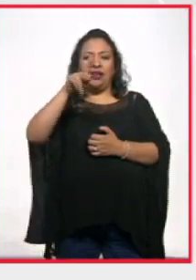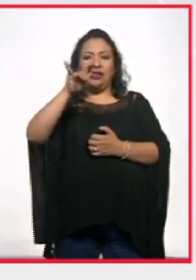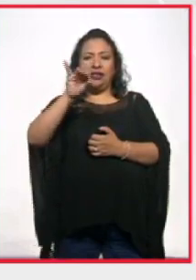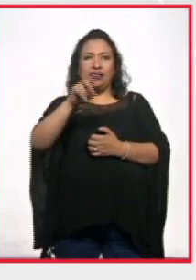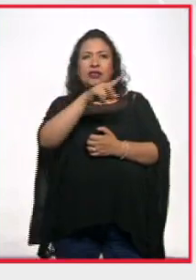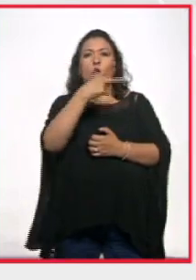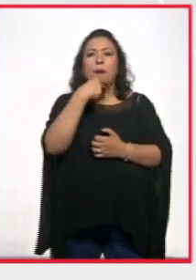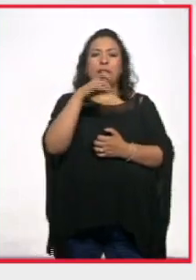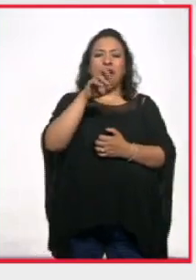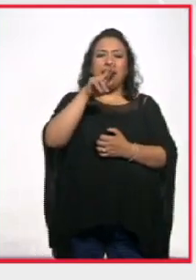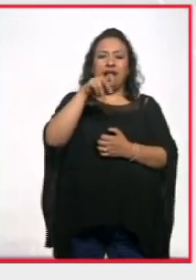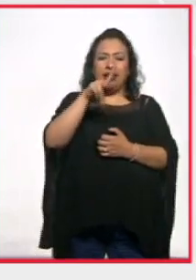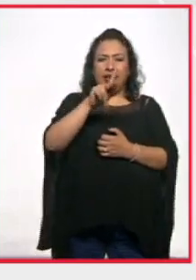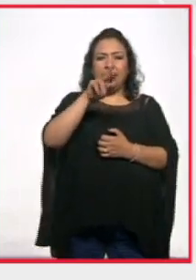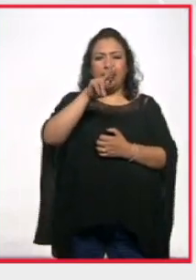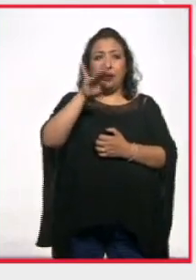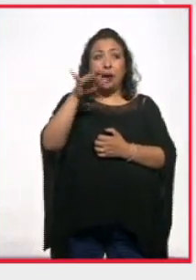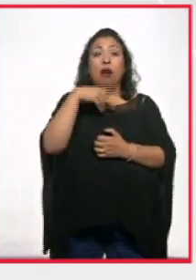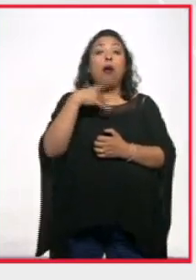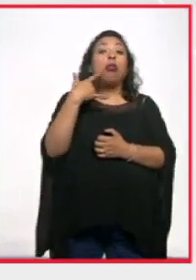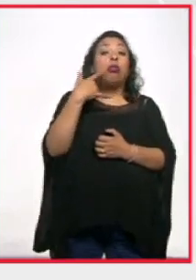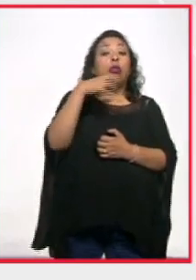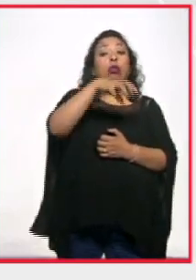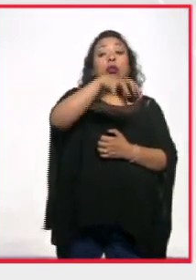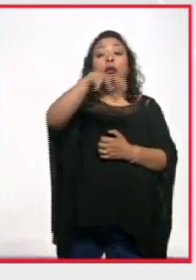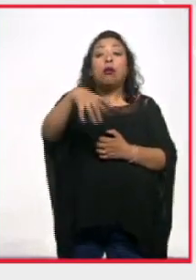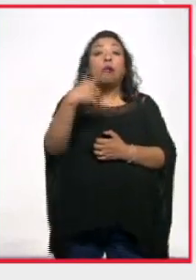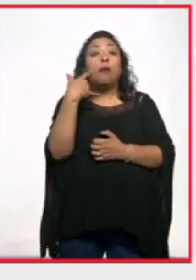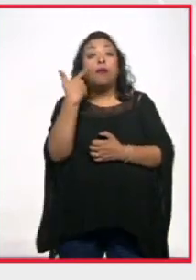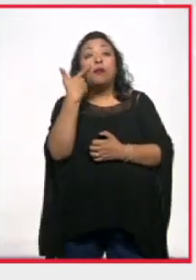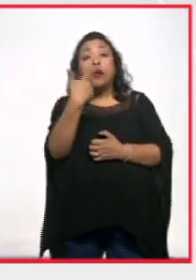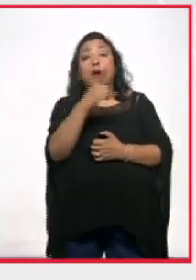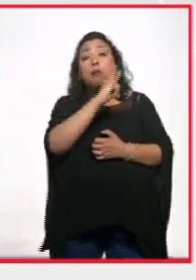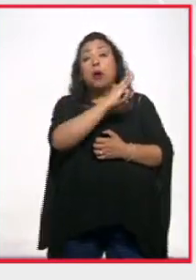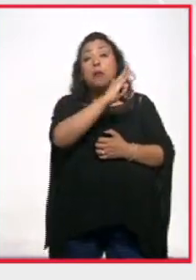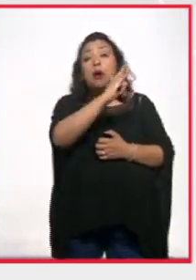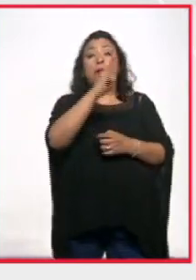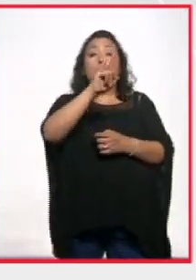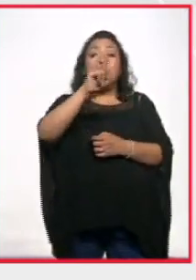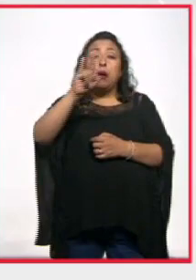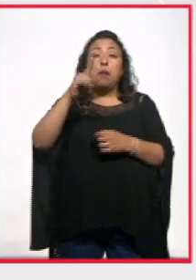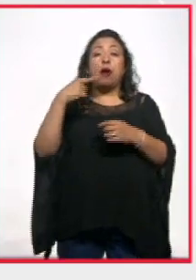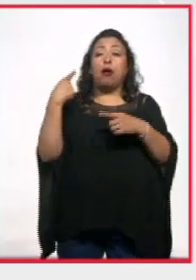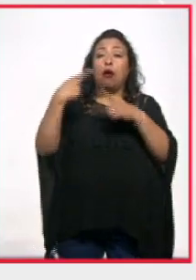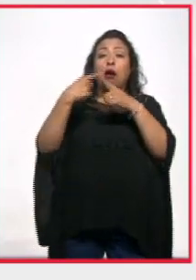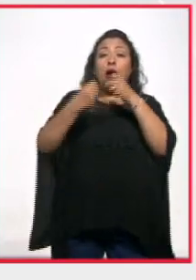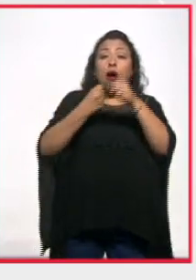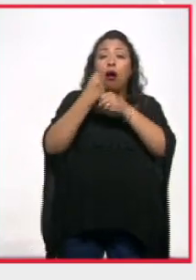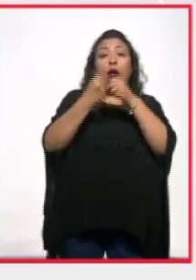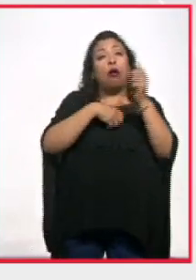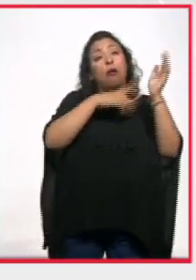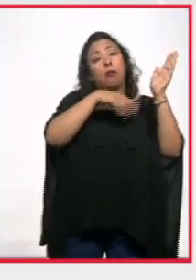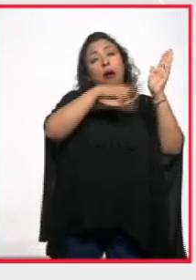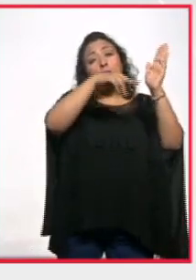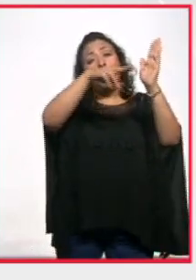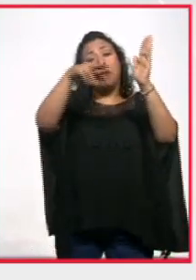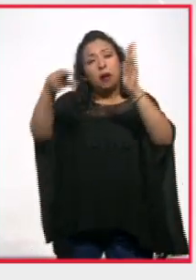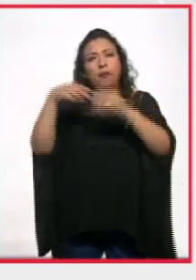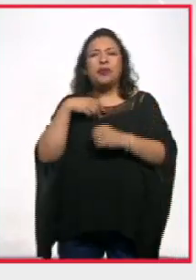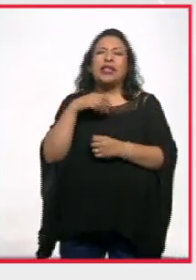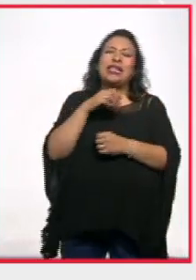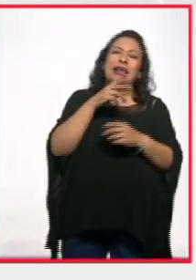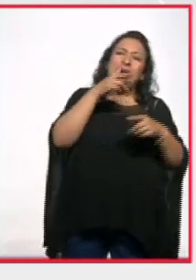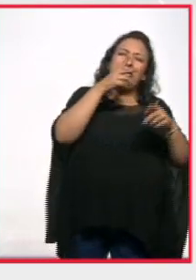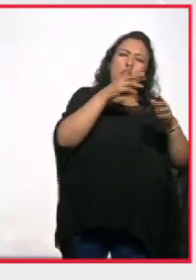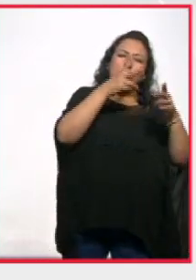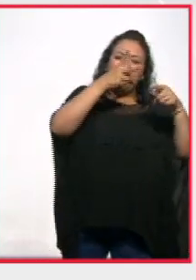El recorrido por las distintas salas permite ver las series que ha creado a lo largo de los años. Hago sí y no. Al